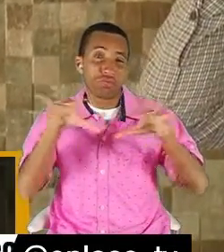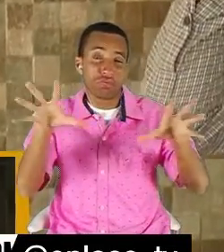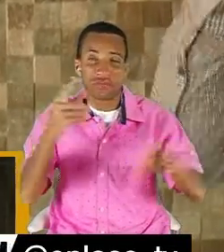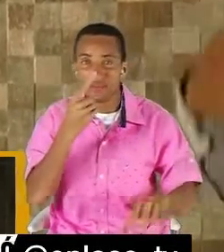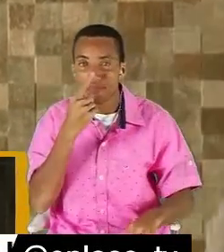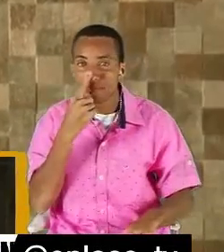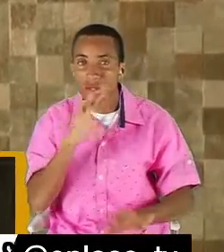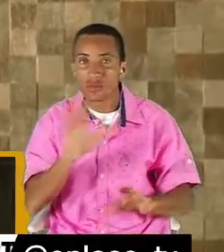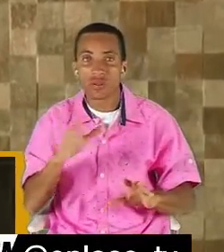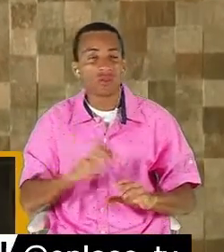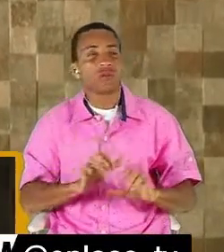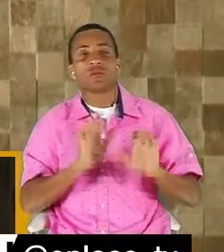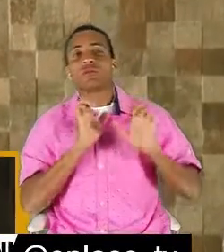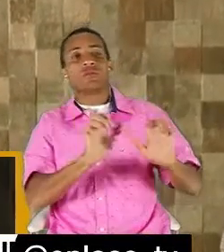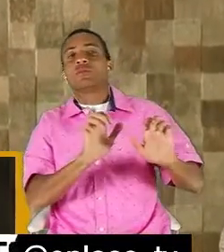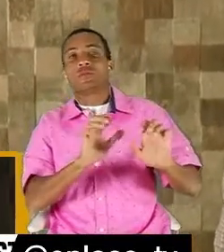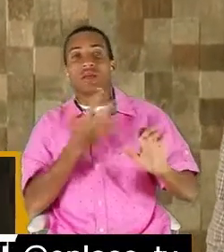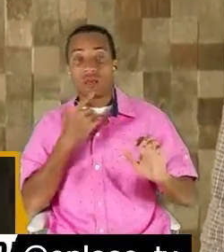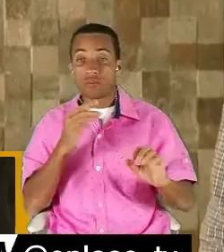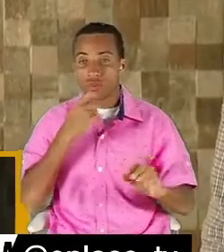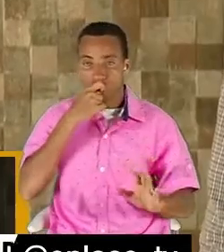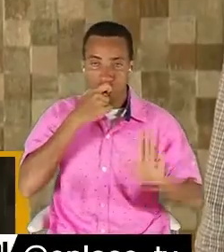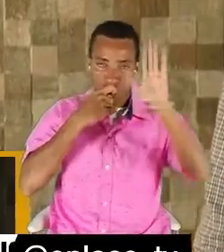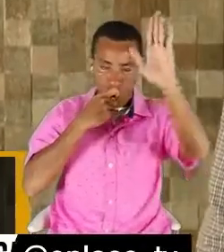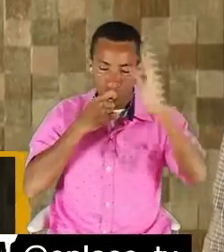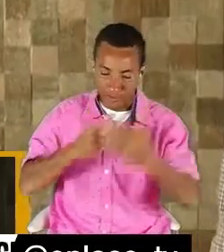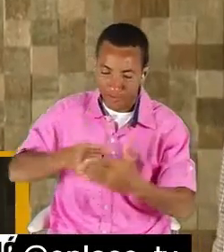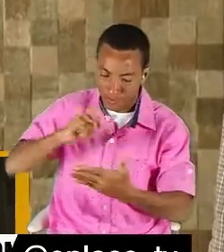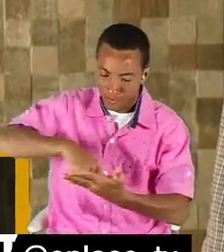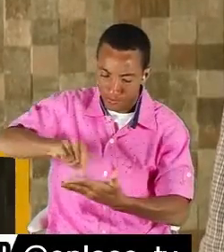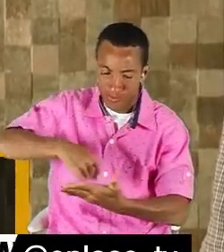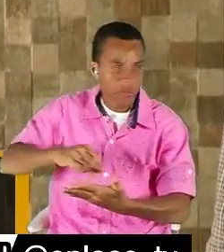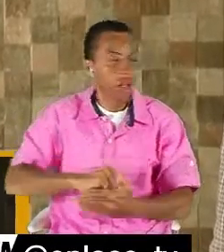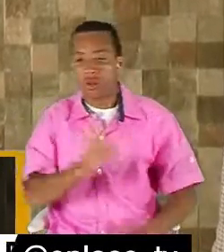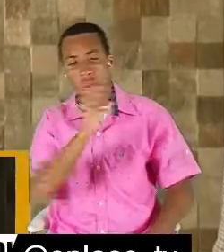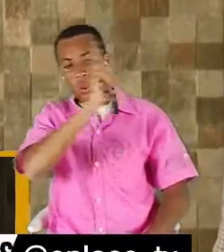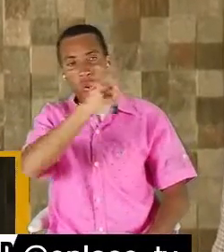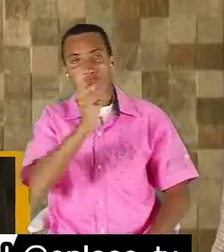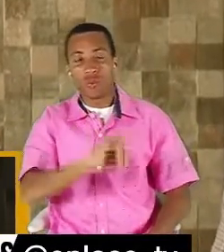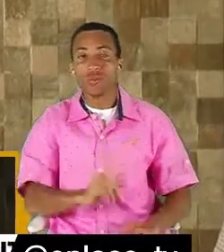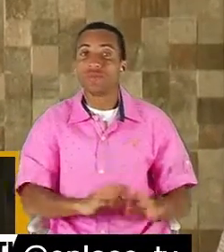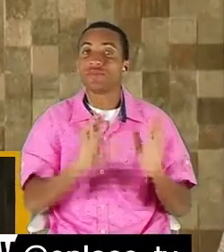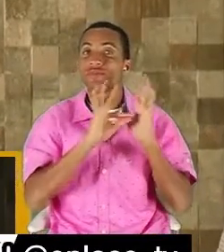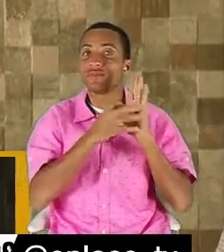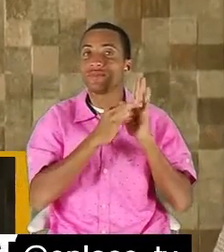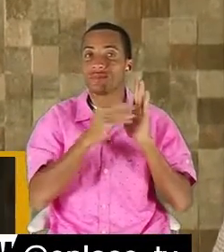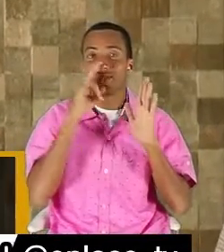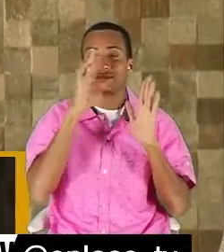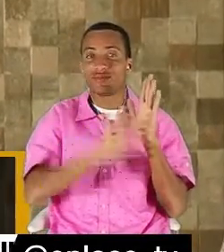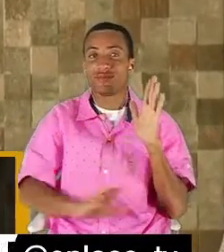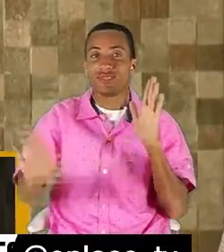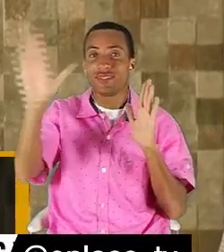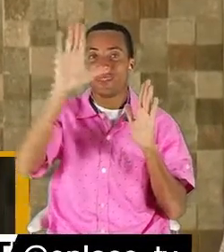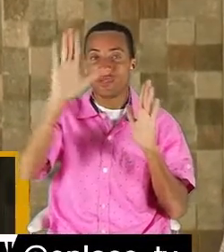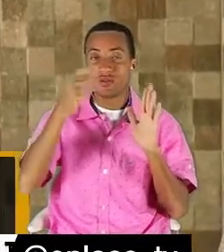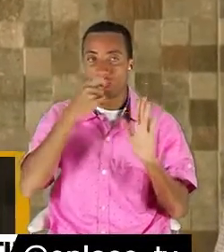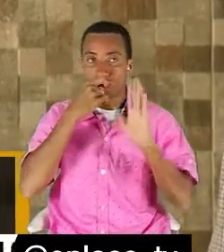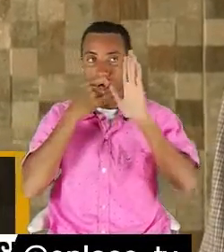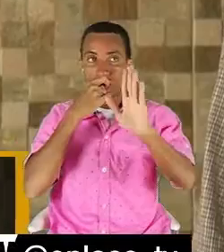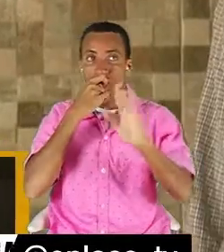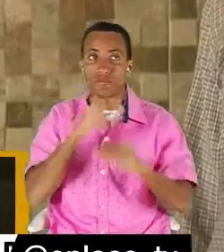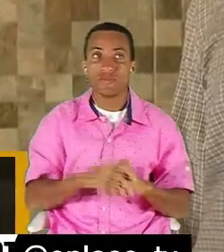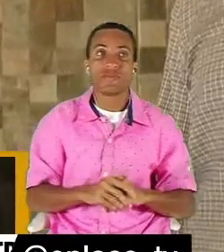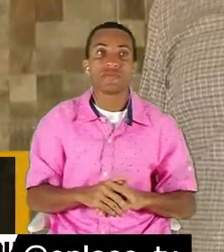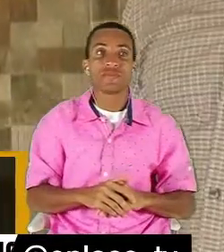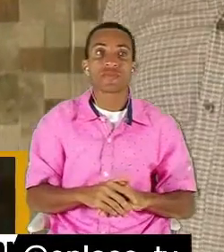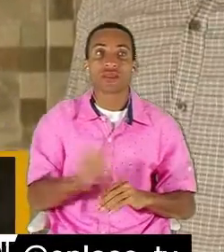que se opusieron a un comparendo ante una infracción del Código Nacional de Tránsito. Nos encontramos con Lainiken McDaniel, es una de las